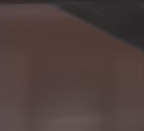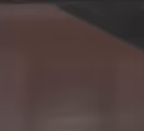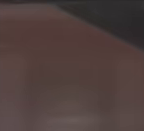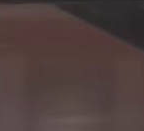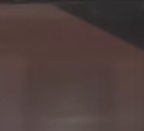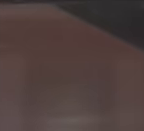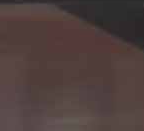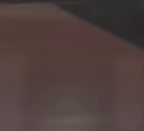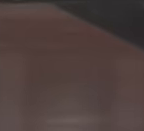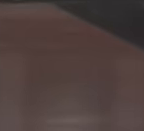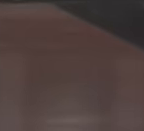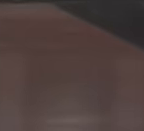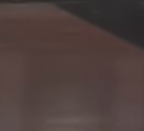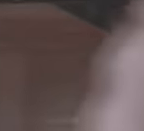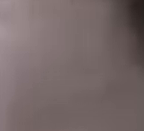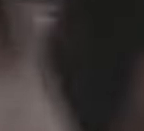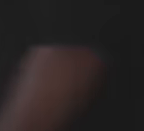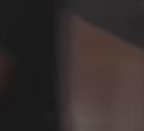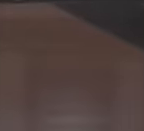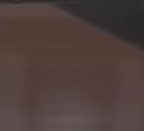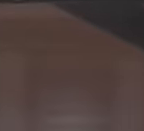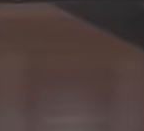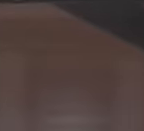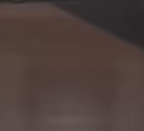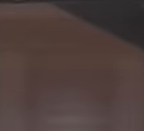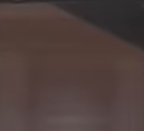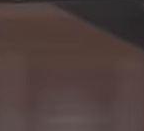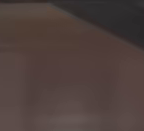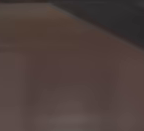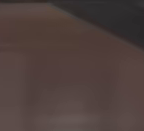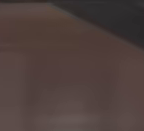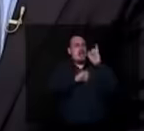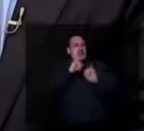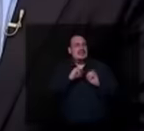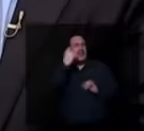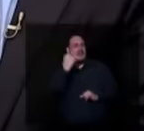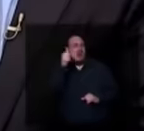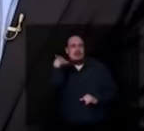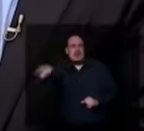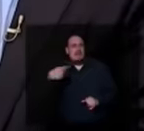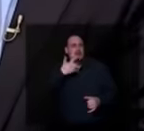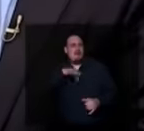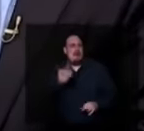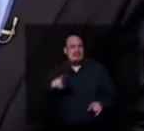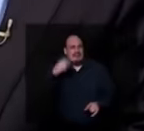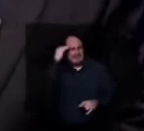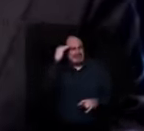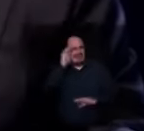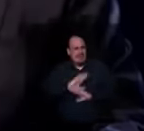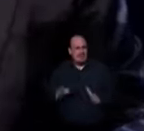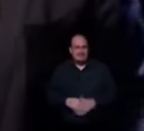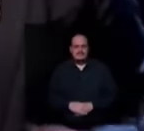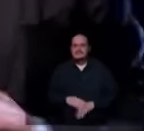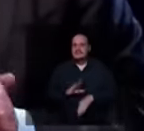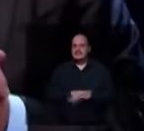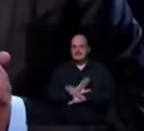Ese fue el momento donde se llevó a cabo lo que yo te decía de que se iban a superponer hablando, Rolando. Sí. Porque fue el momento en donde los